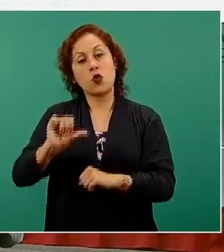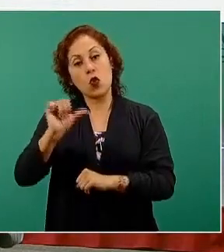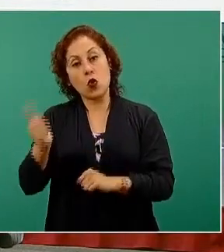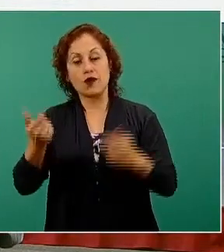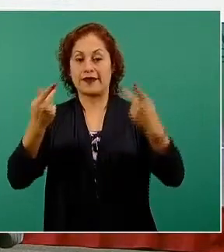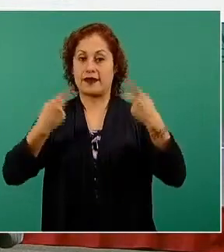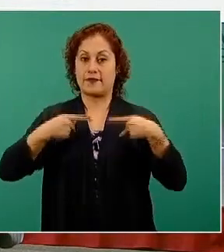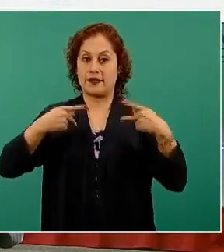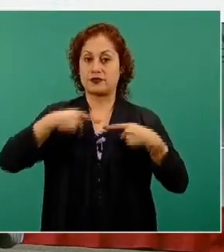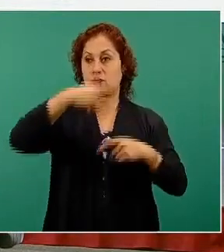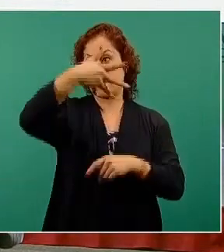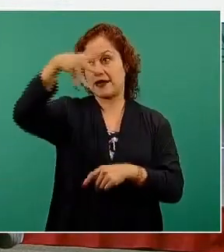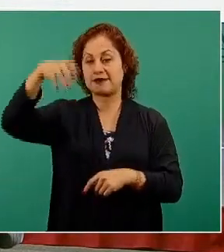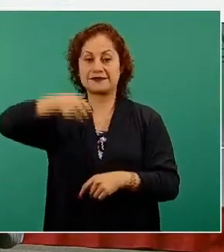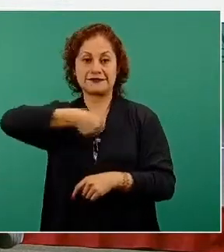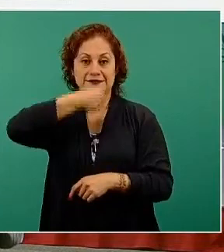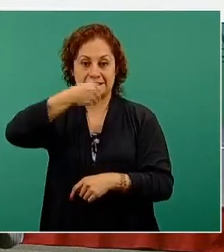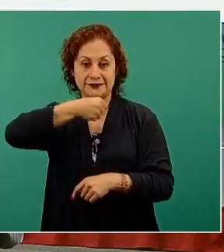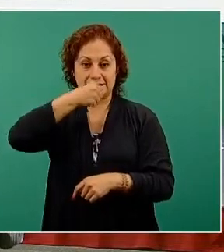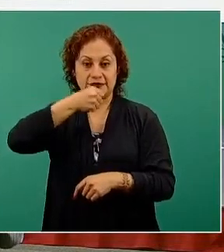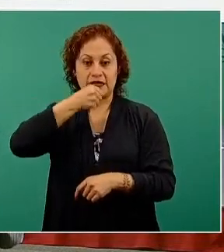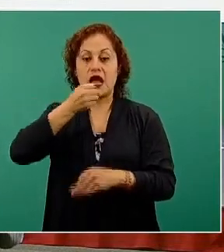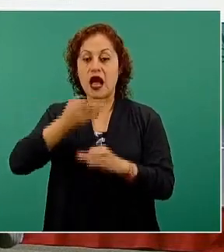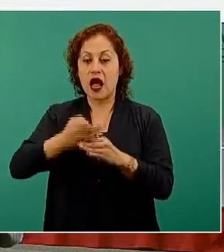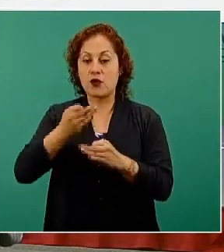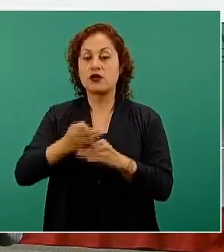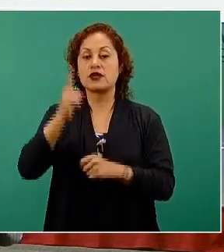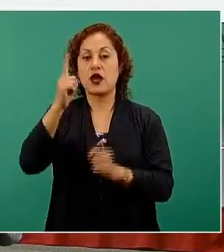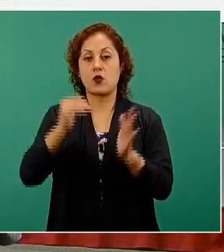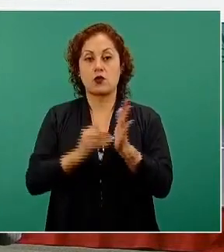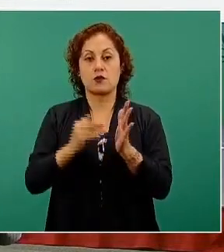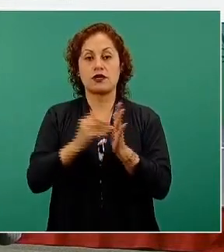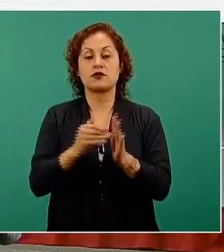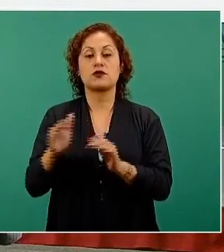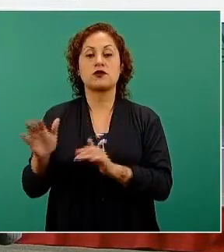las segundas dosis. Tenemos actualmente